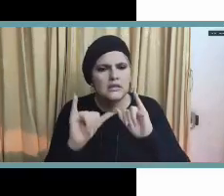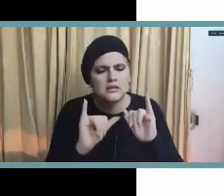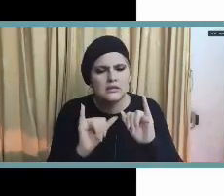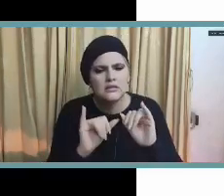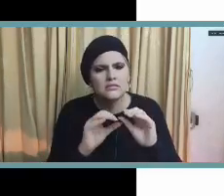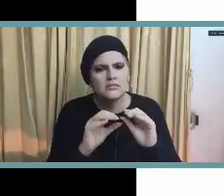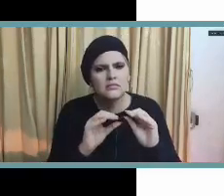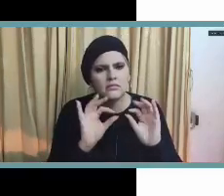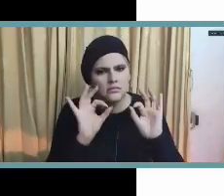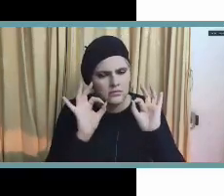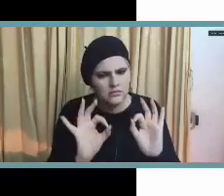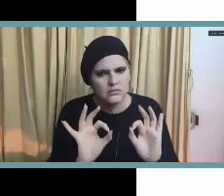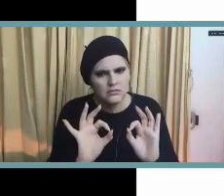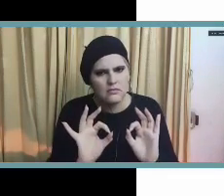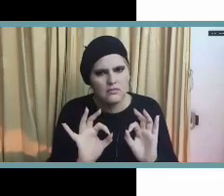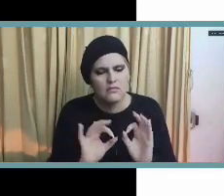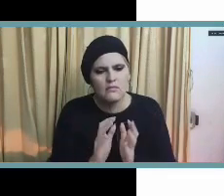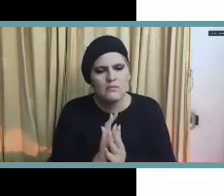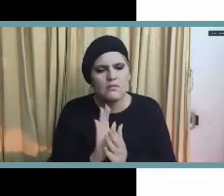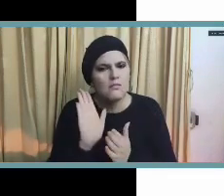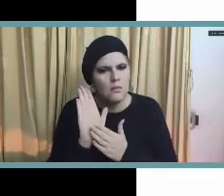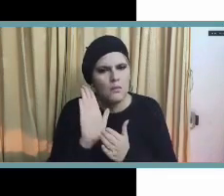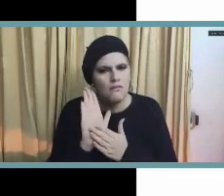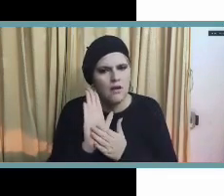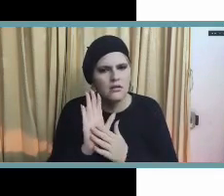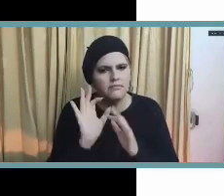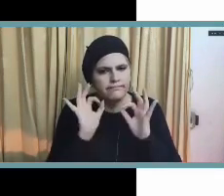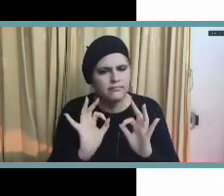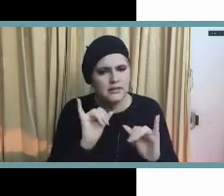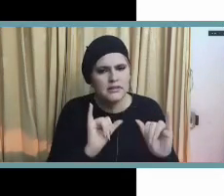realmente no adecuado.